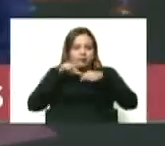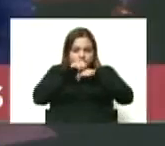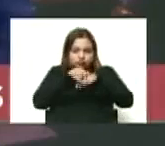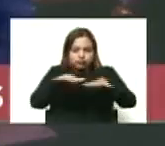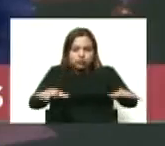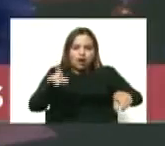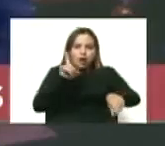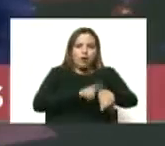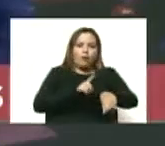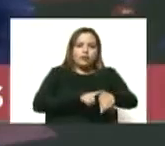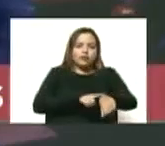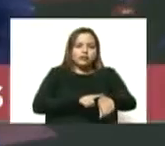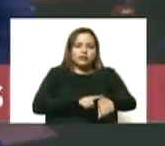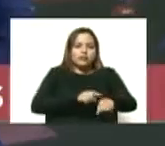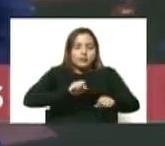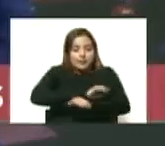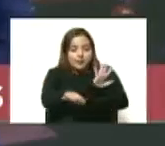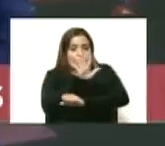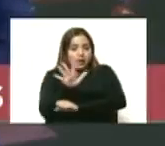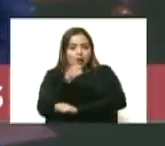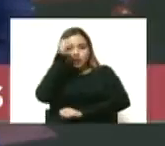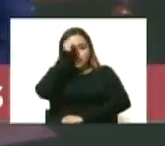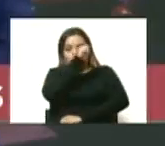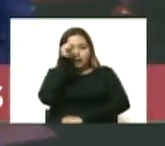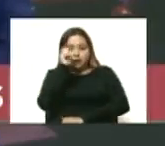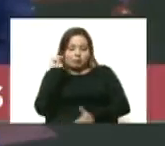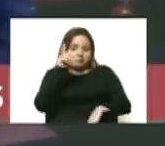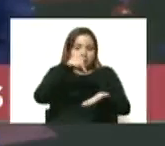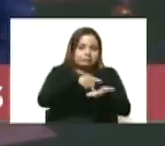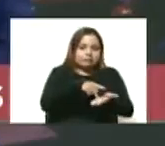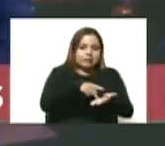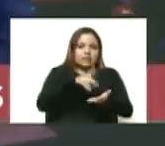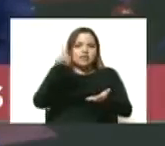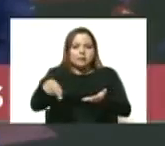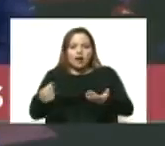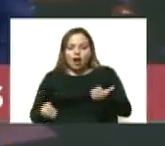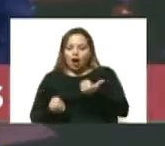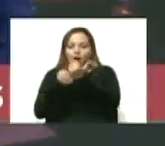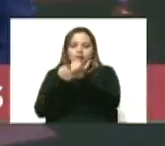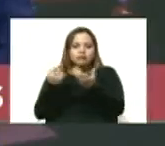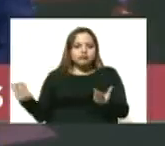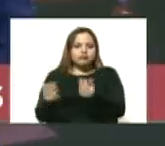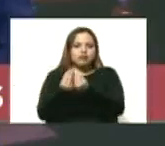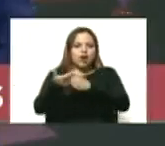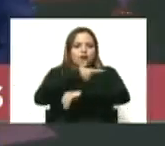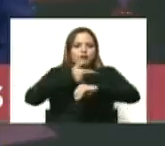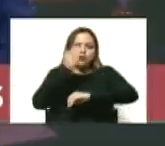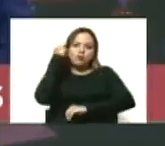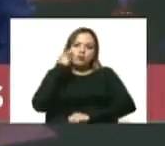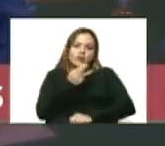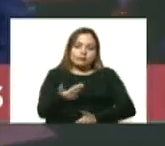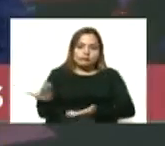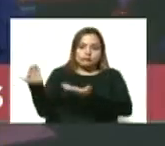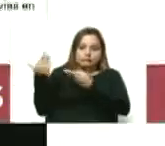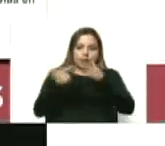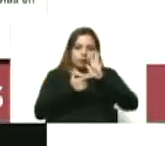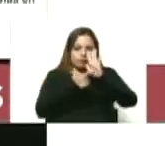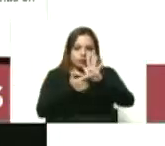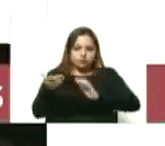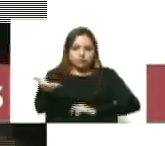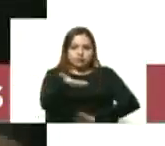horas tempranas del domingo ya se realizaban, y el acompañamiento, la presencia que tuvo el gobierno bolivariano. Vamos entonces a colocarlo para